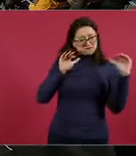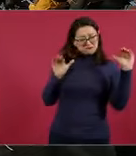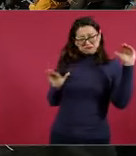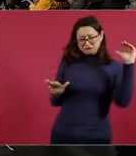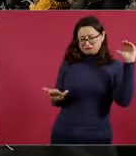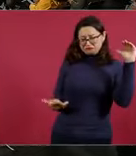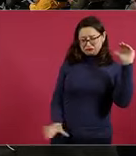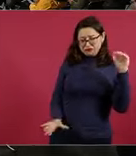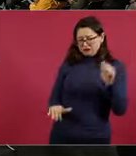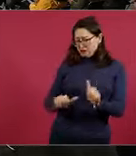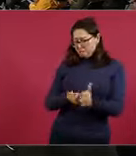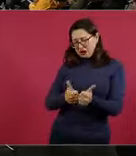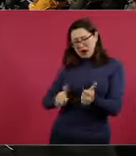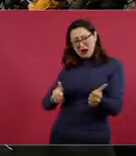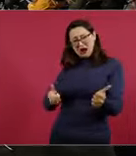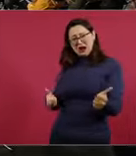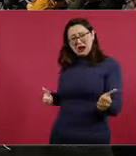retroceso,